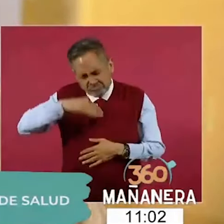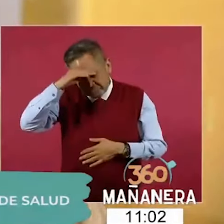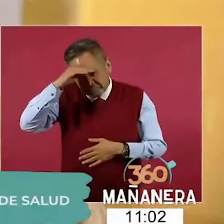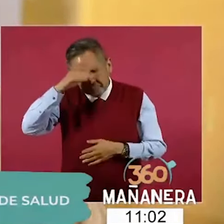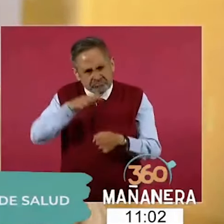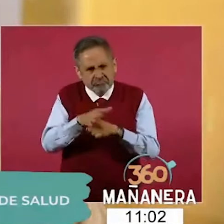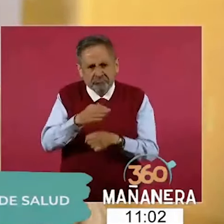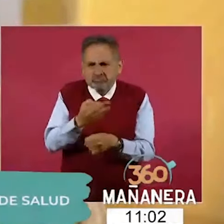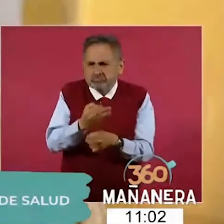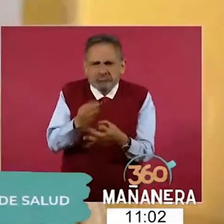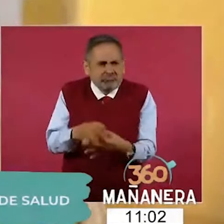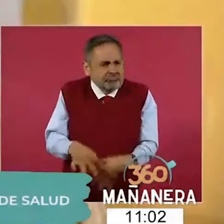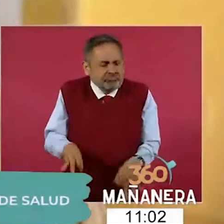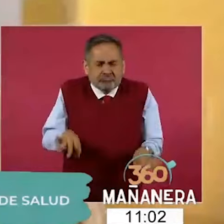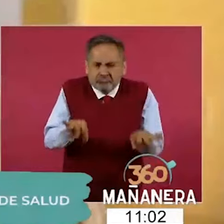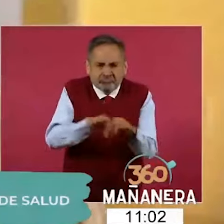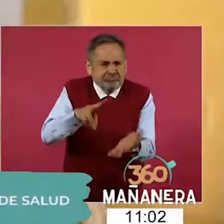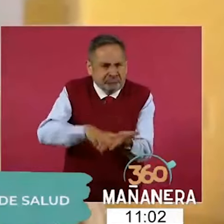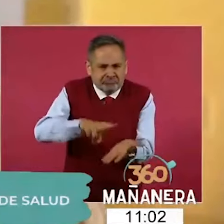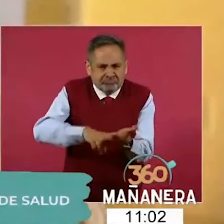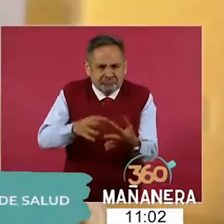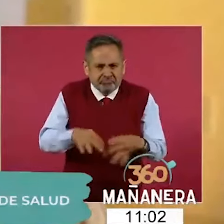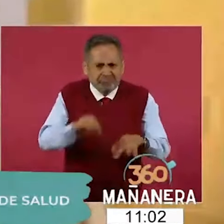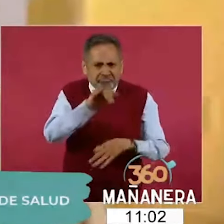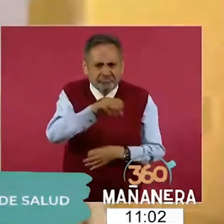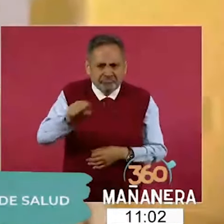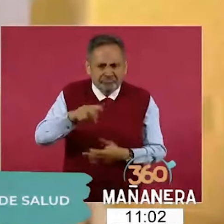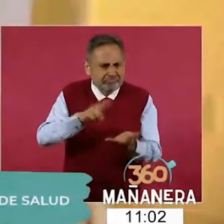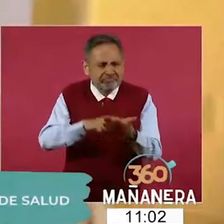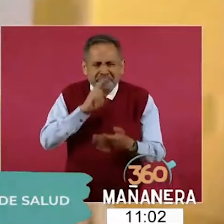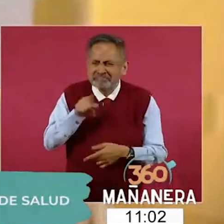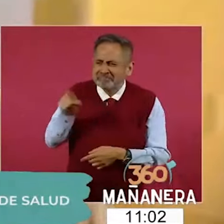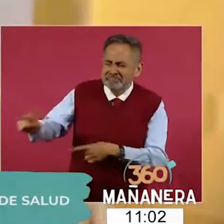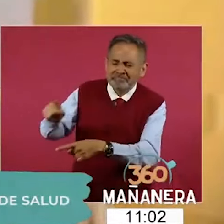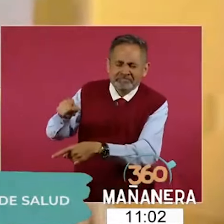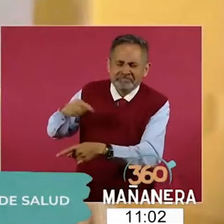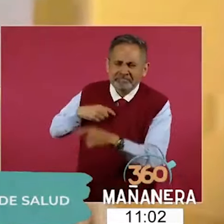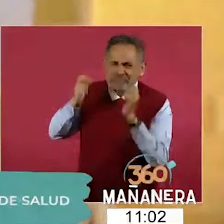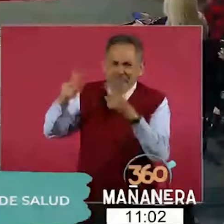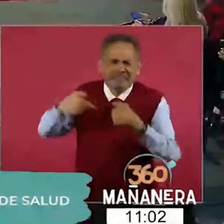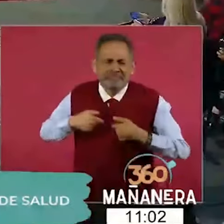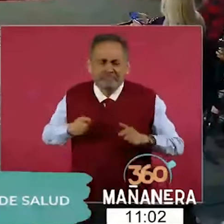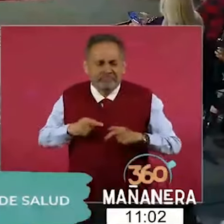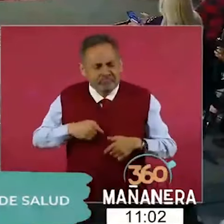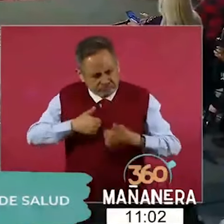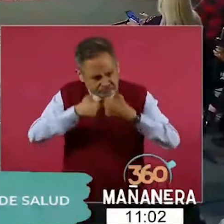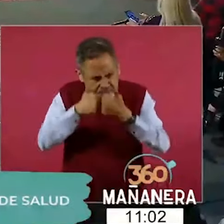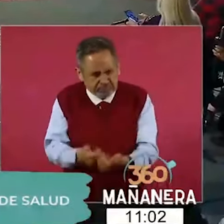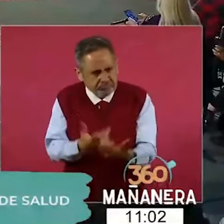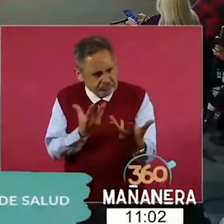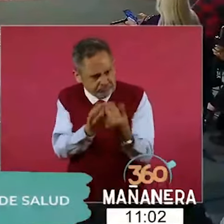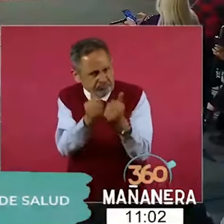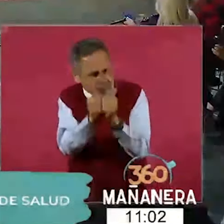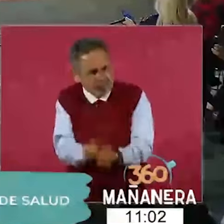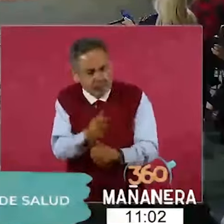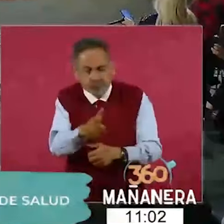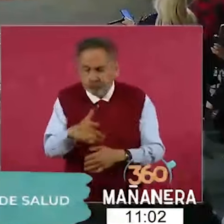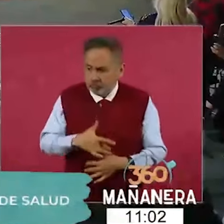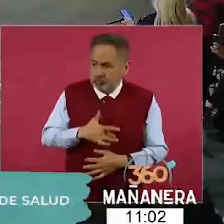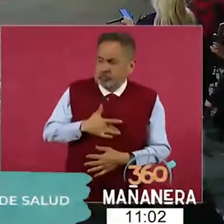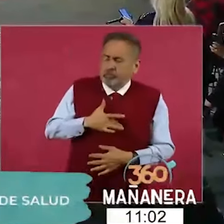considero que lo que estamos haciendo es muy importante en beneficio del pueblo.